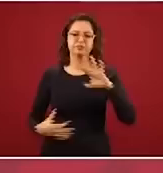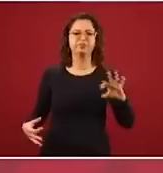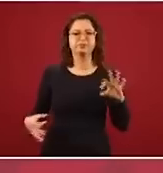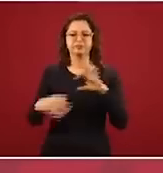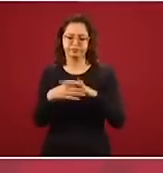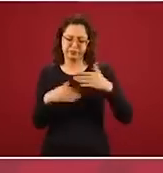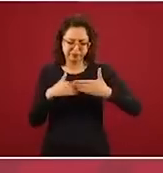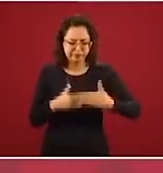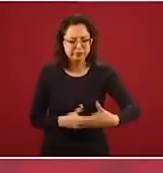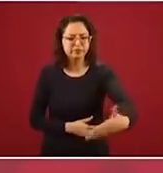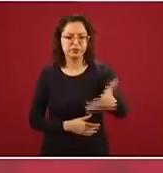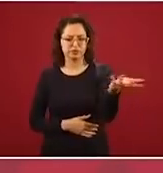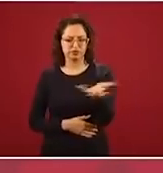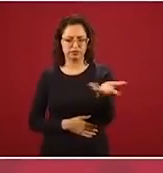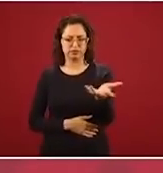estamos.